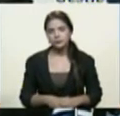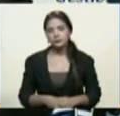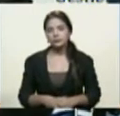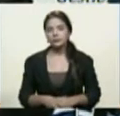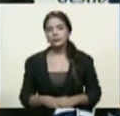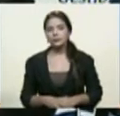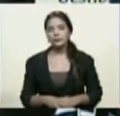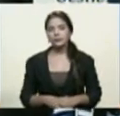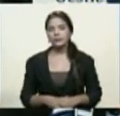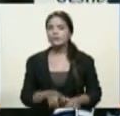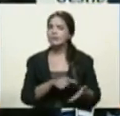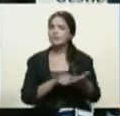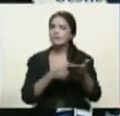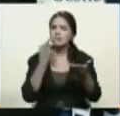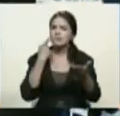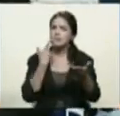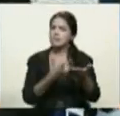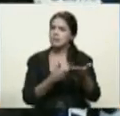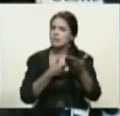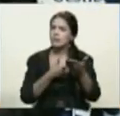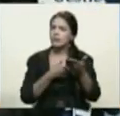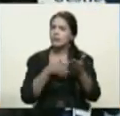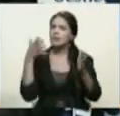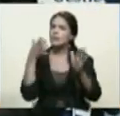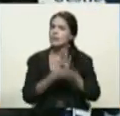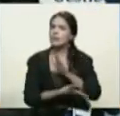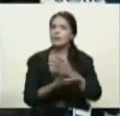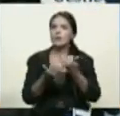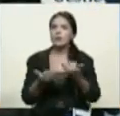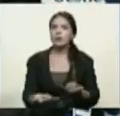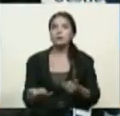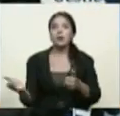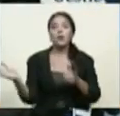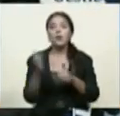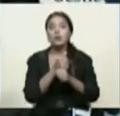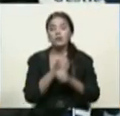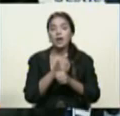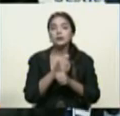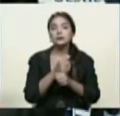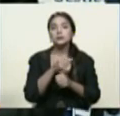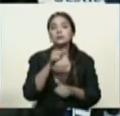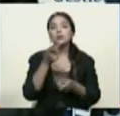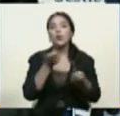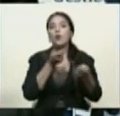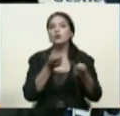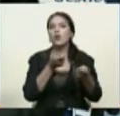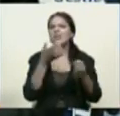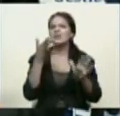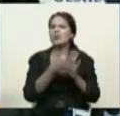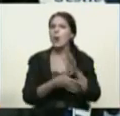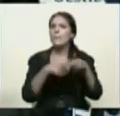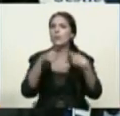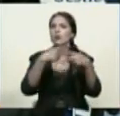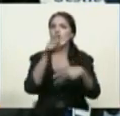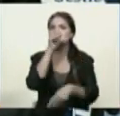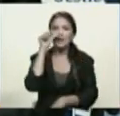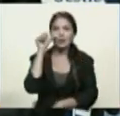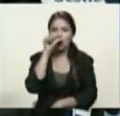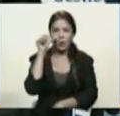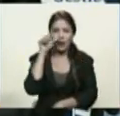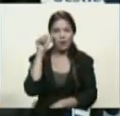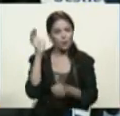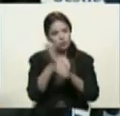por ejemplo sobre este tema la incautación de sustancias controladas vinculadas con producción de drogas